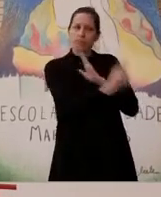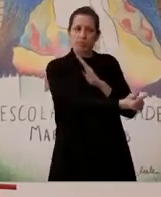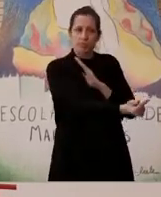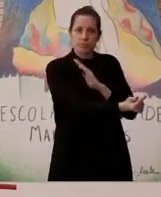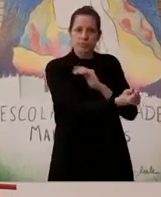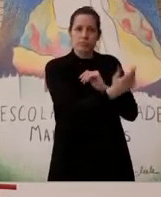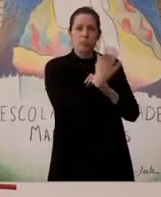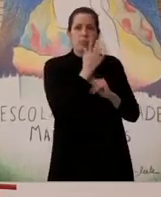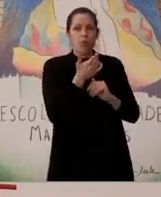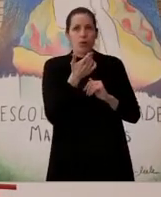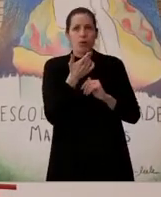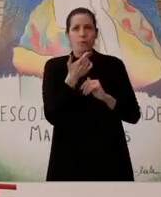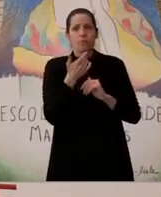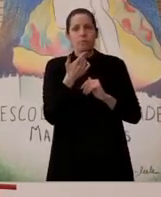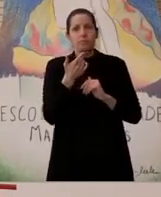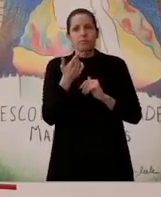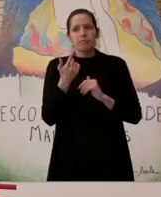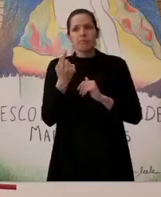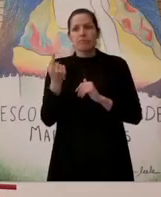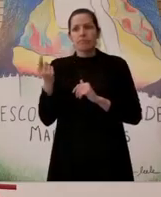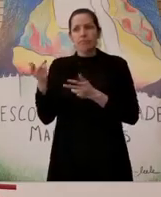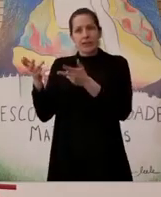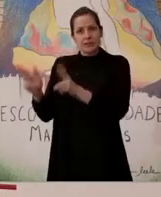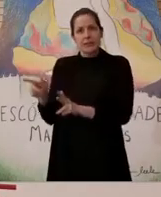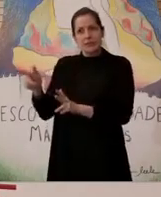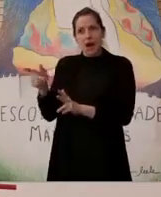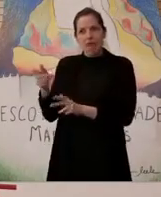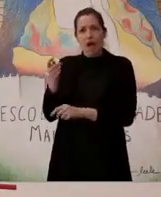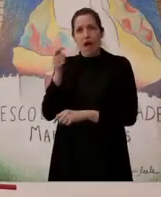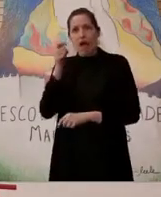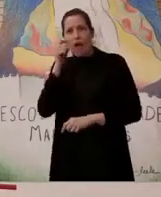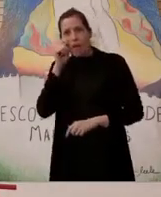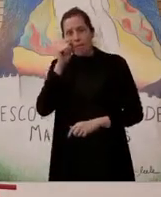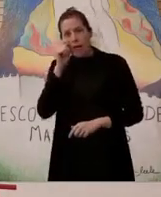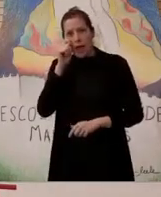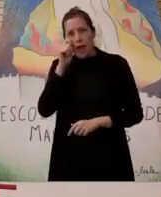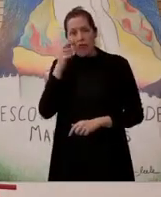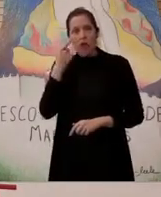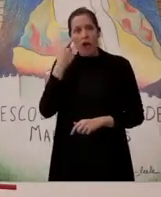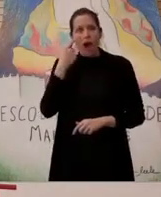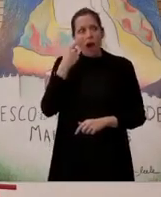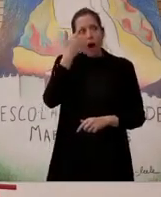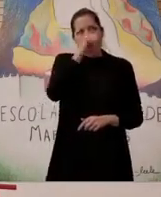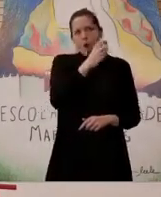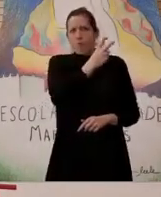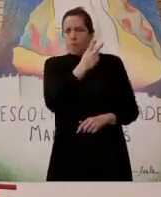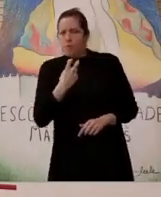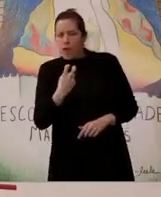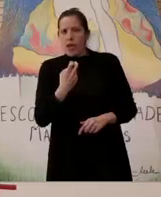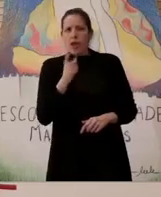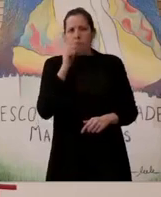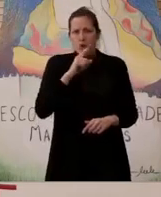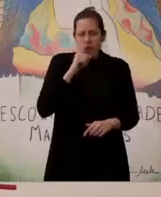hablaba con unas un estaba vigilando si venía el Ay que viene el proxeneta hazla correr por Monte arriba lloviendo